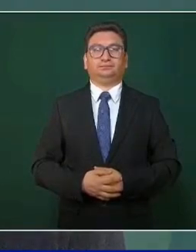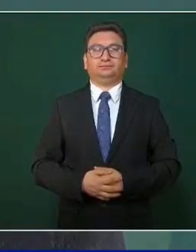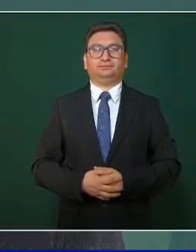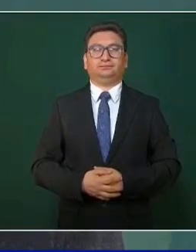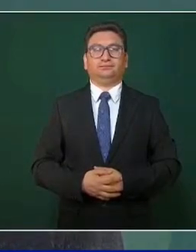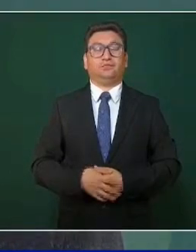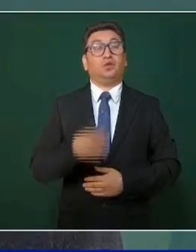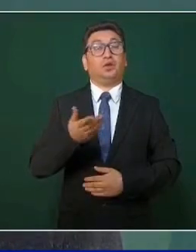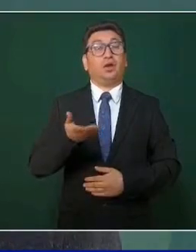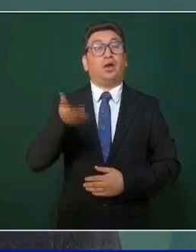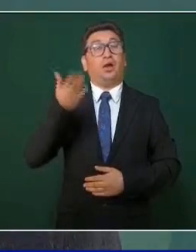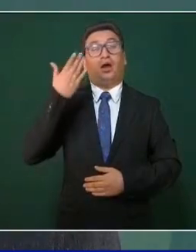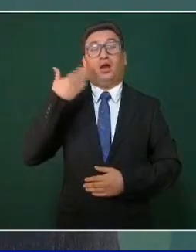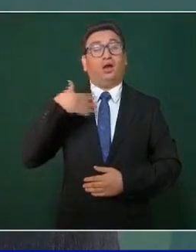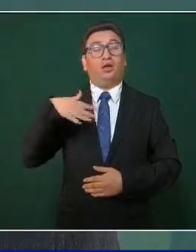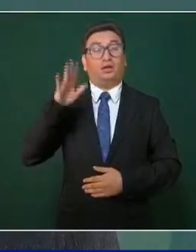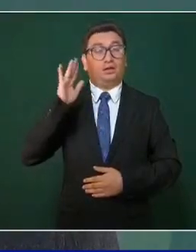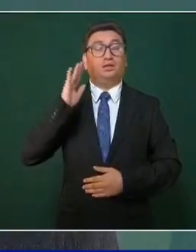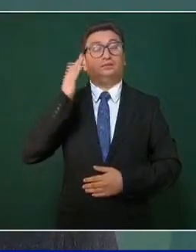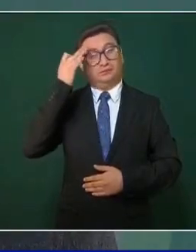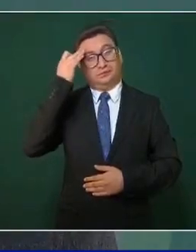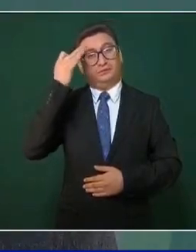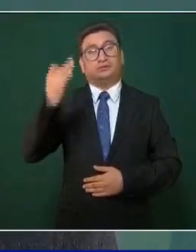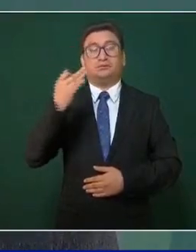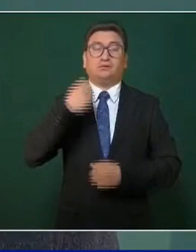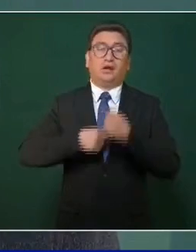instauró desde hace ya algún